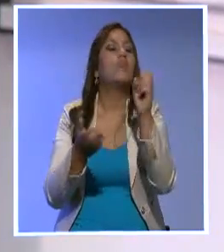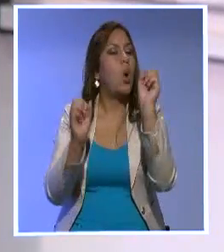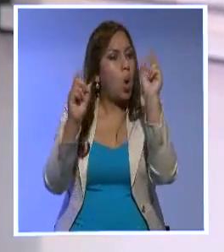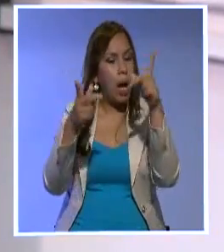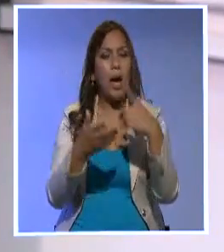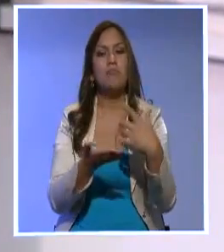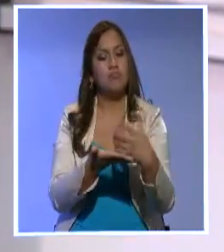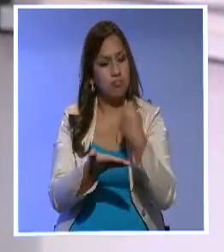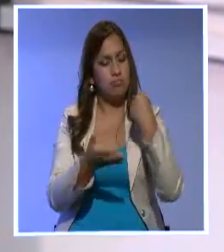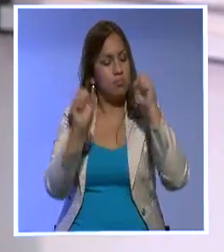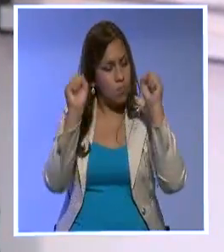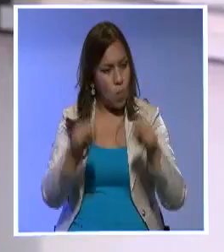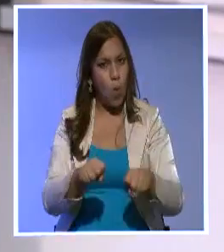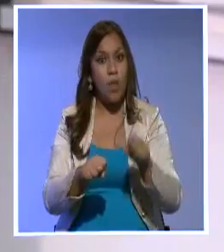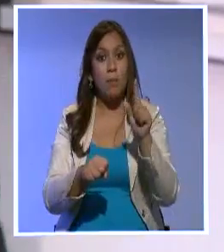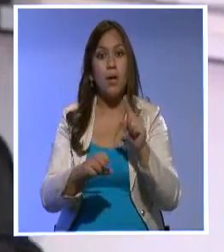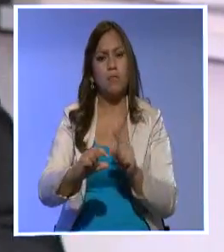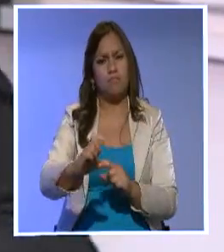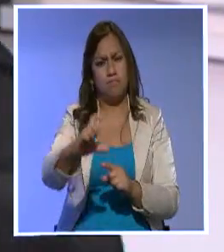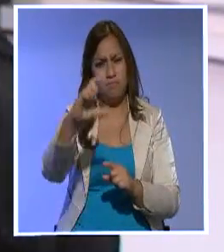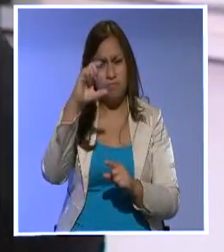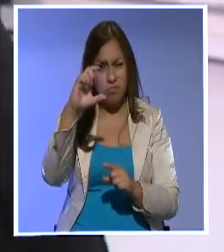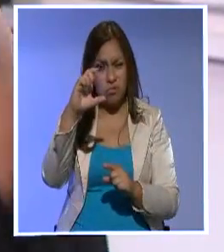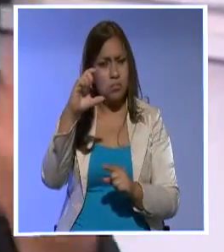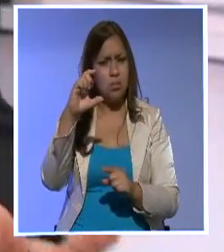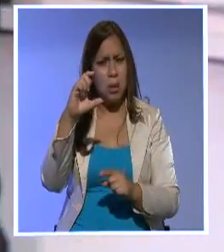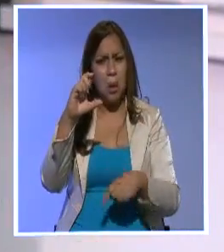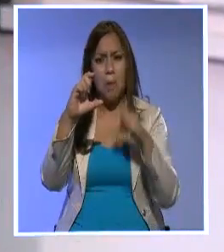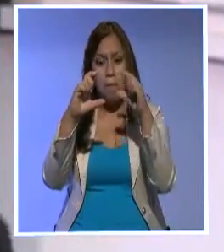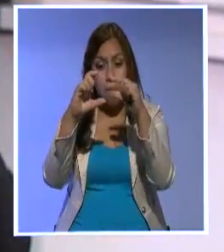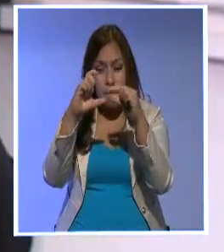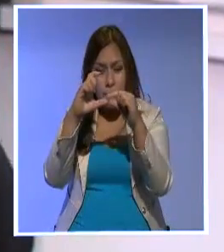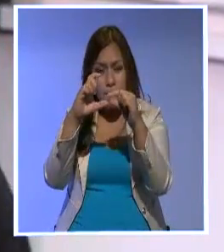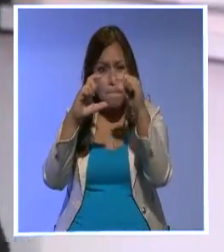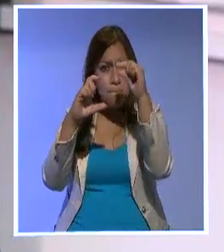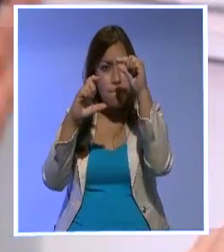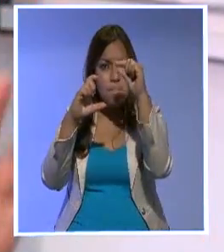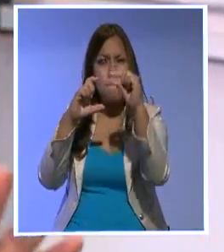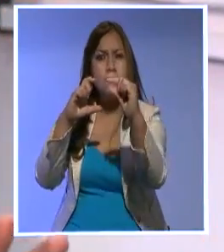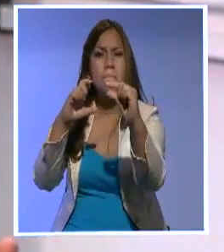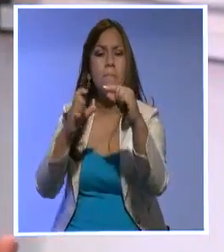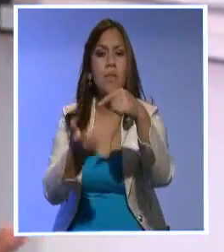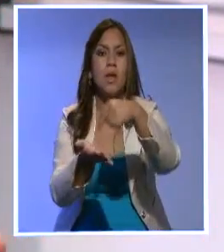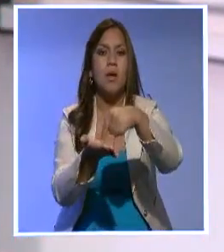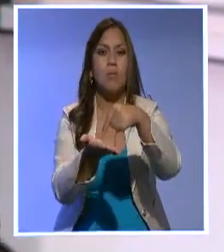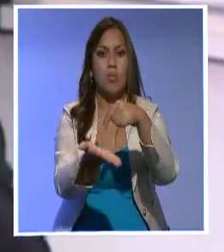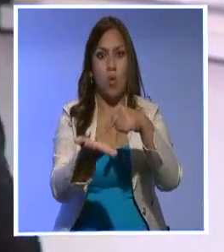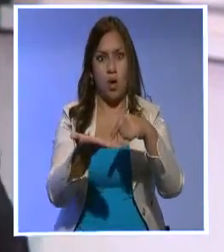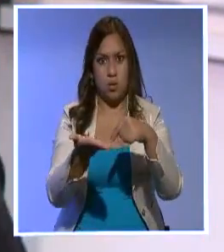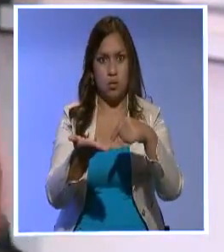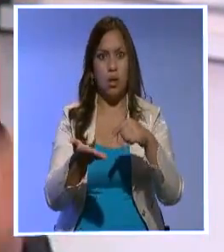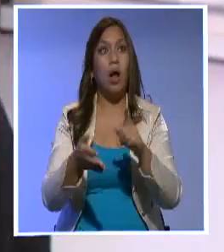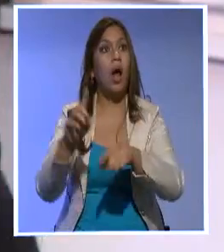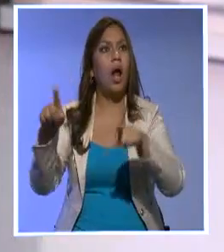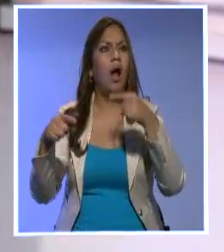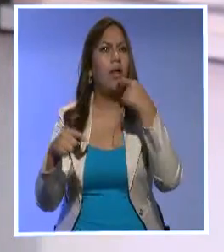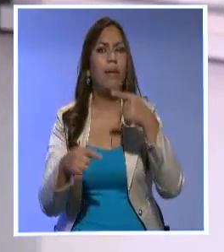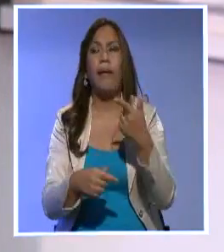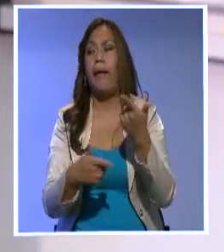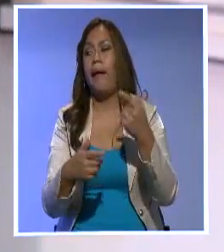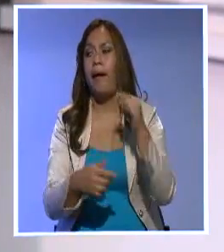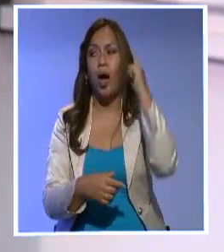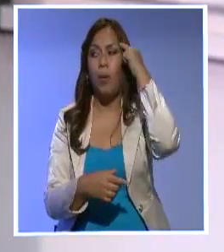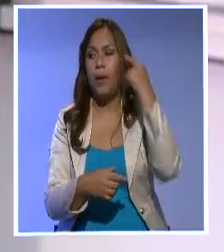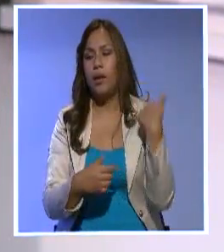ligado a los municipios para que ustedes vean que no es un tema de recaudación por recaudación o que el estado ya no sabe dónde sacar plata y está poniendo